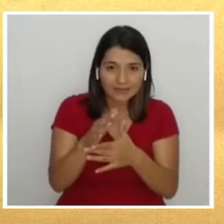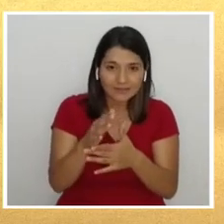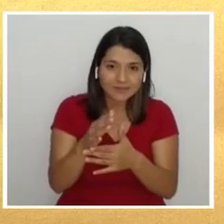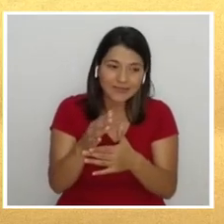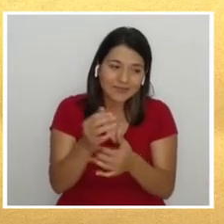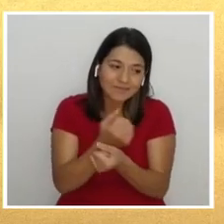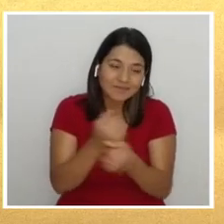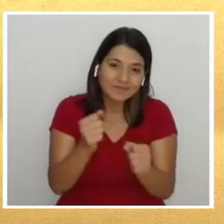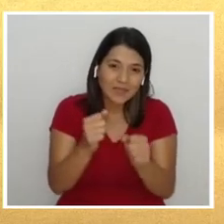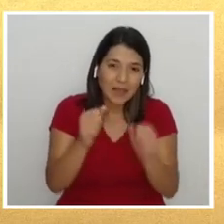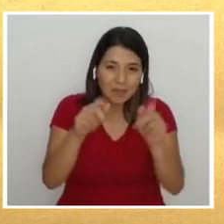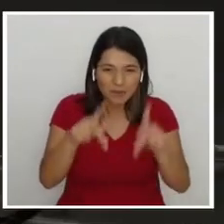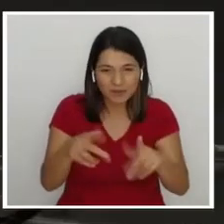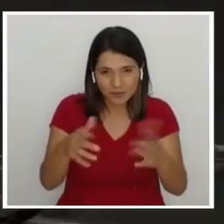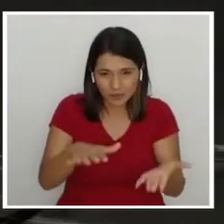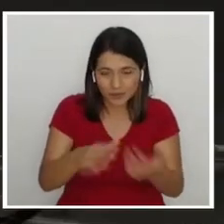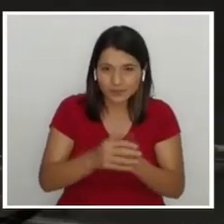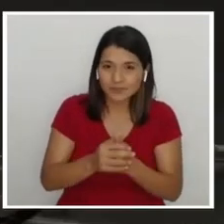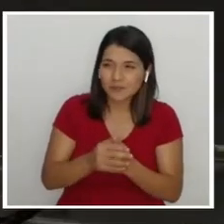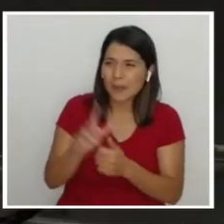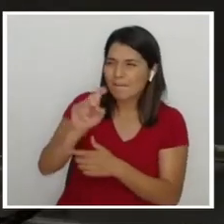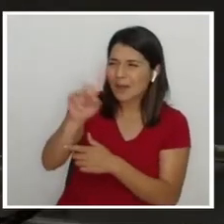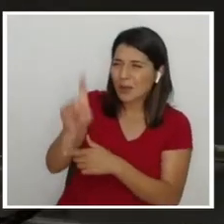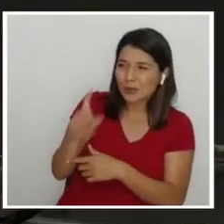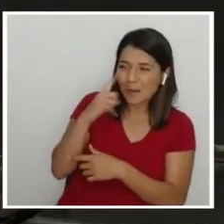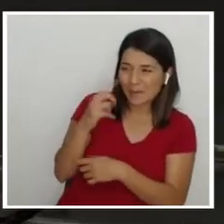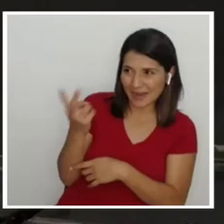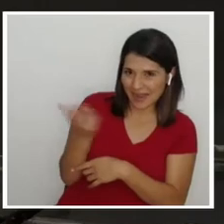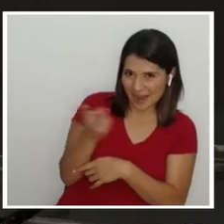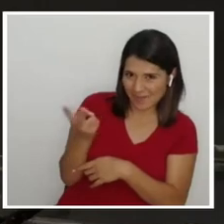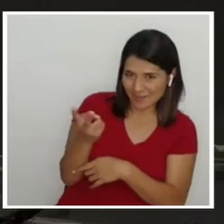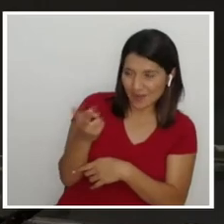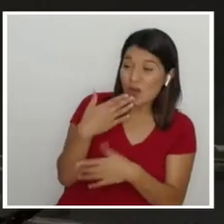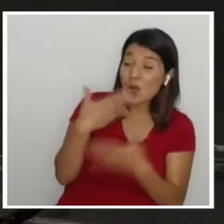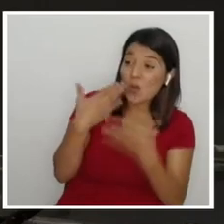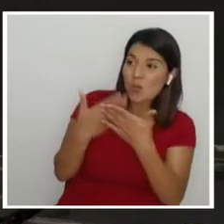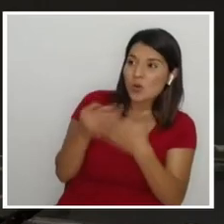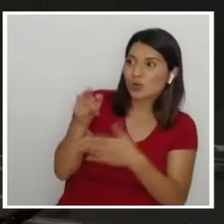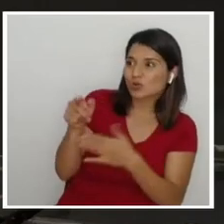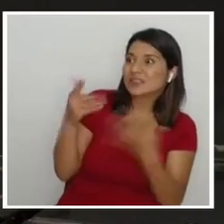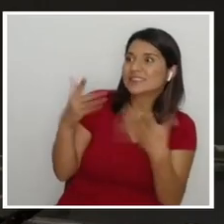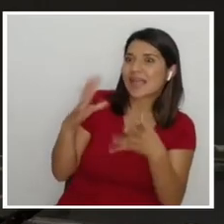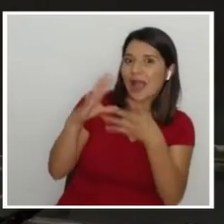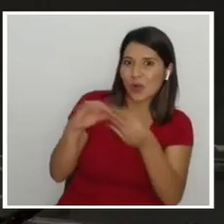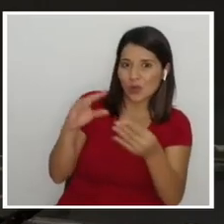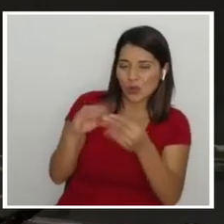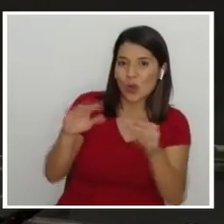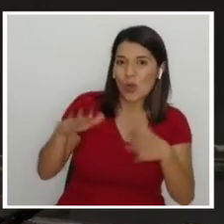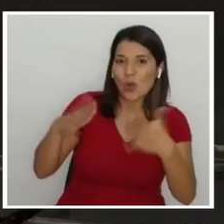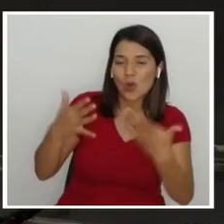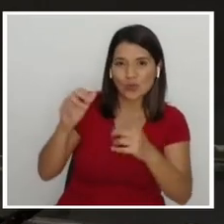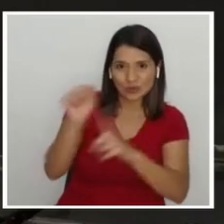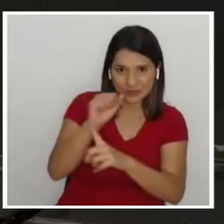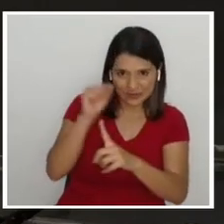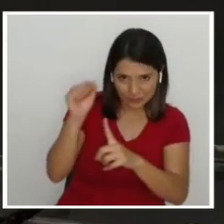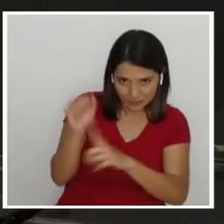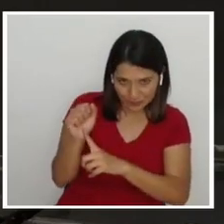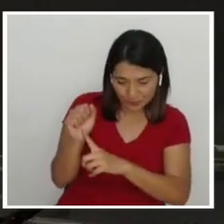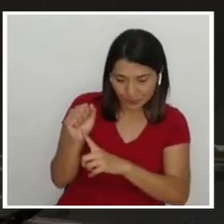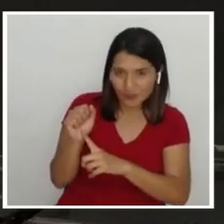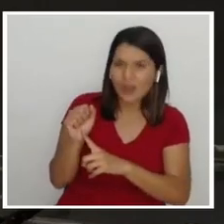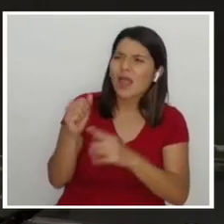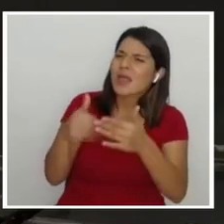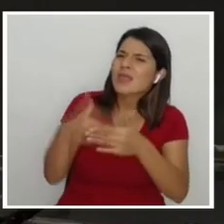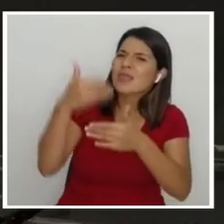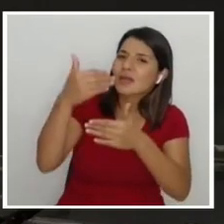Esta pregunta va para los dos. Bueno, ya usted nos narra, ¿verdad?, cómo fue la situación. Después de eso, ustedes son seres